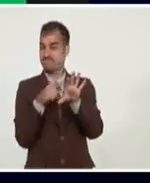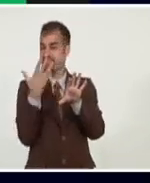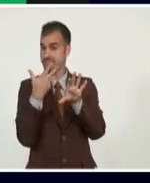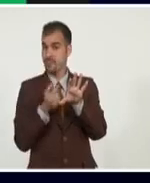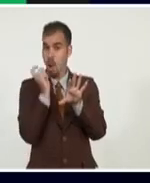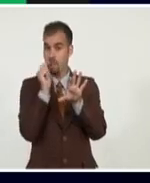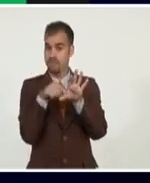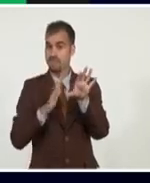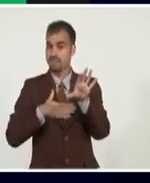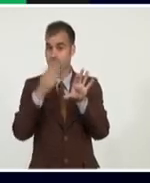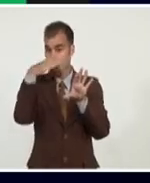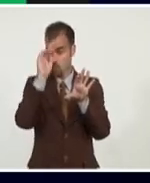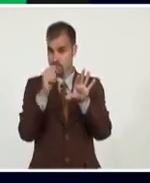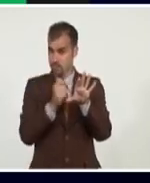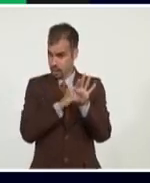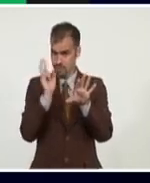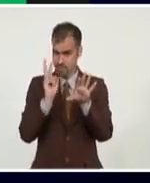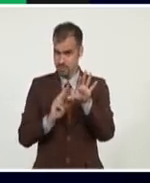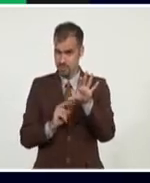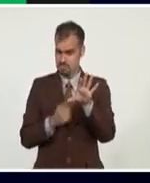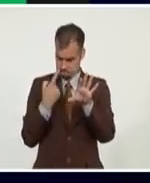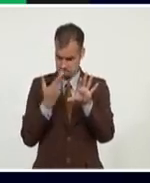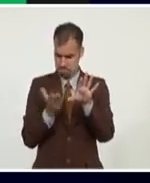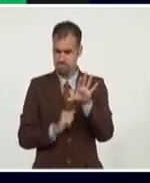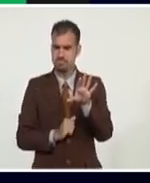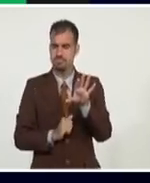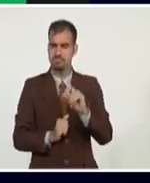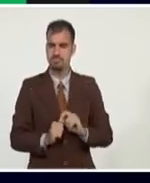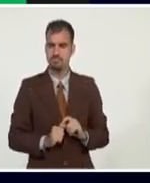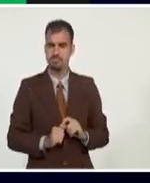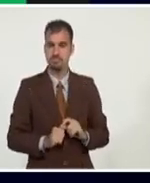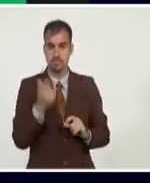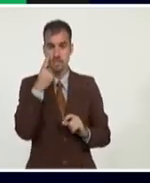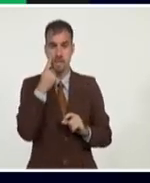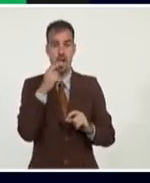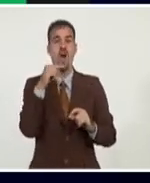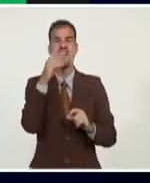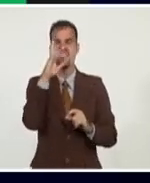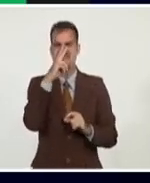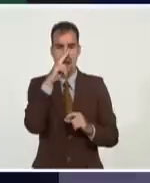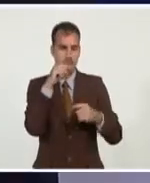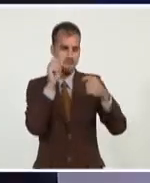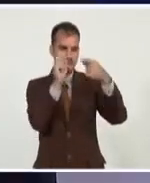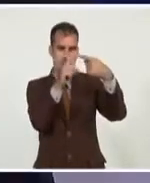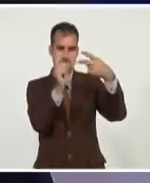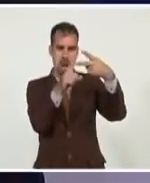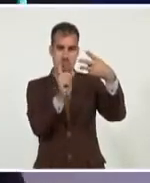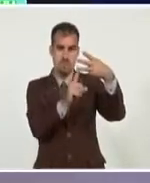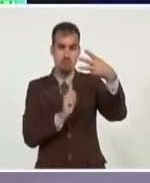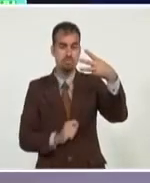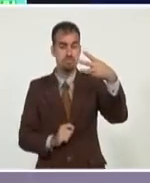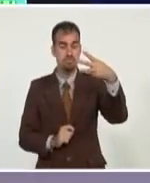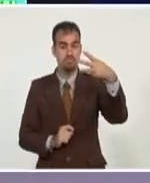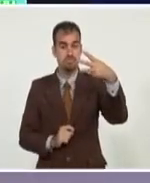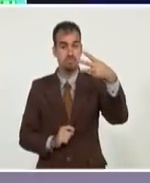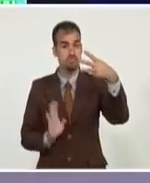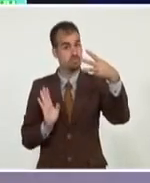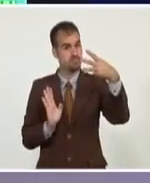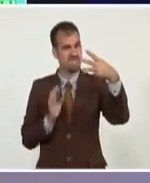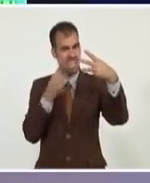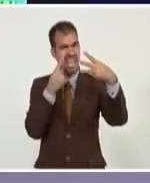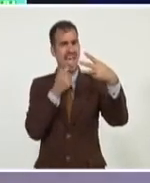leer, tomarse el trabajo? Motivo 1, motivo 2, motivo 3. Tal vez pudieran haber cambiado un